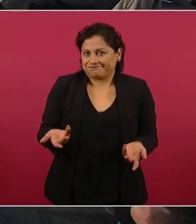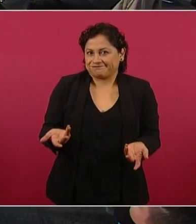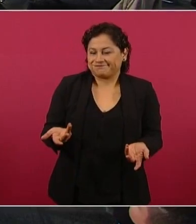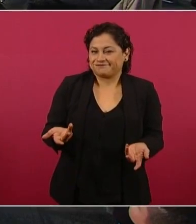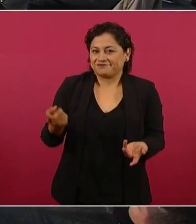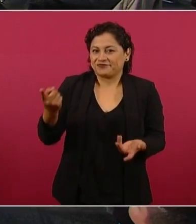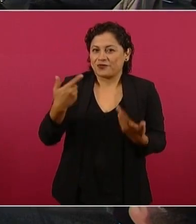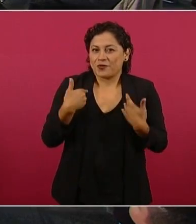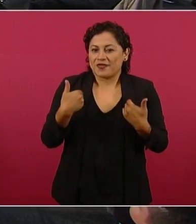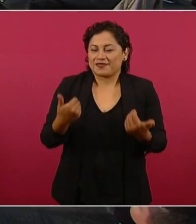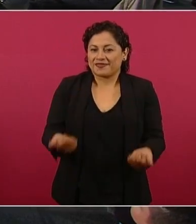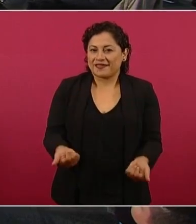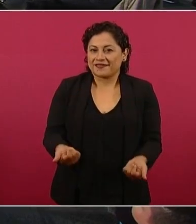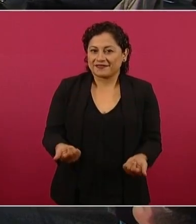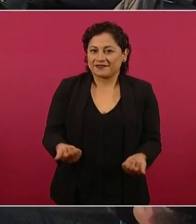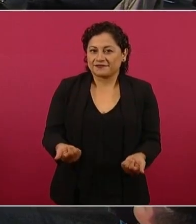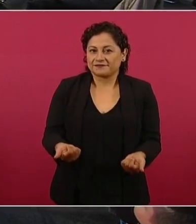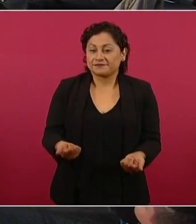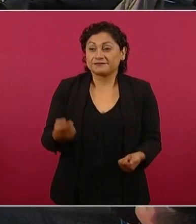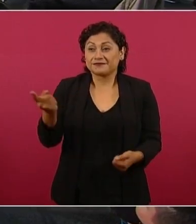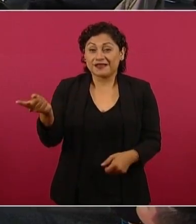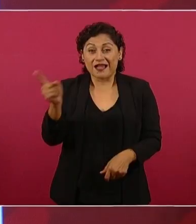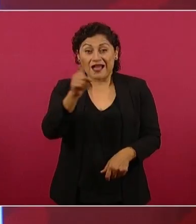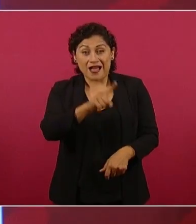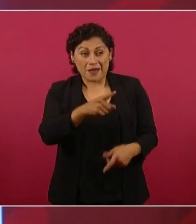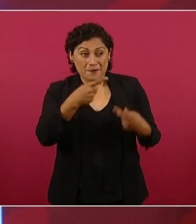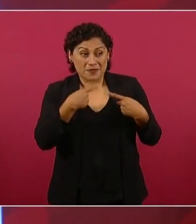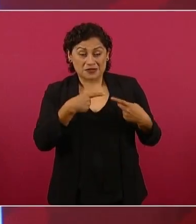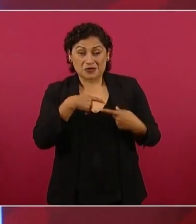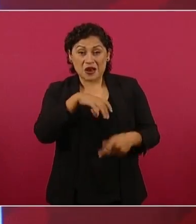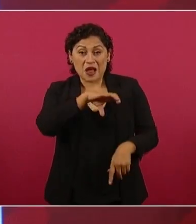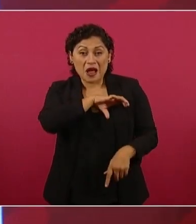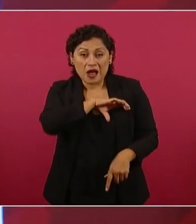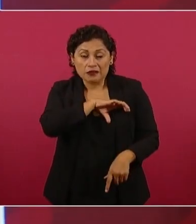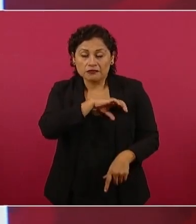se puede decir que quieran al pueblo. No,